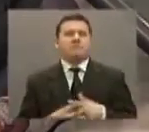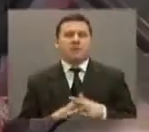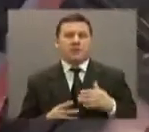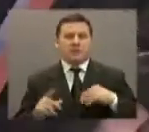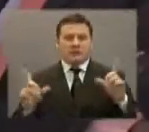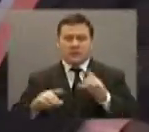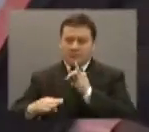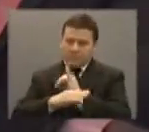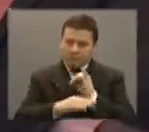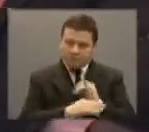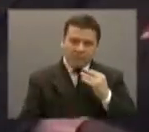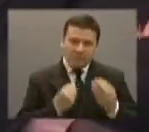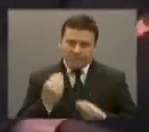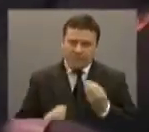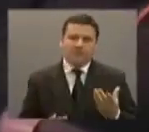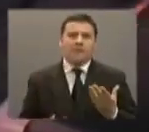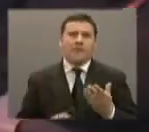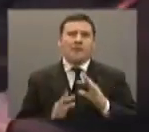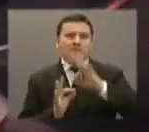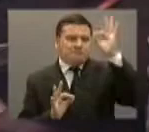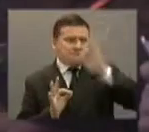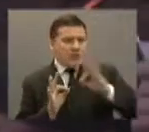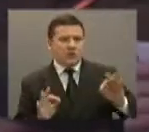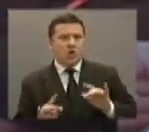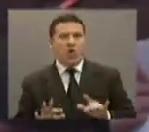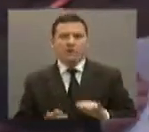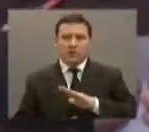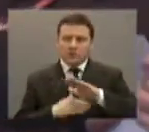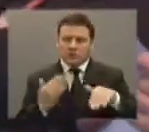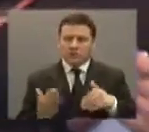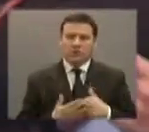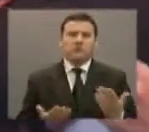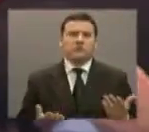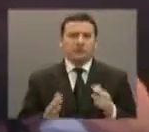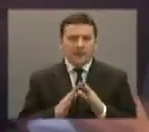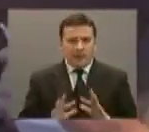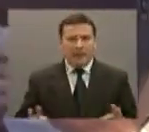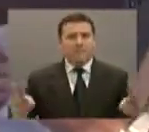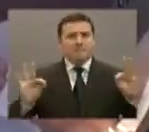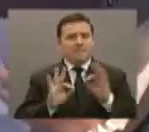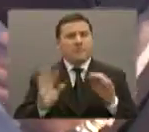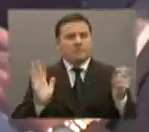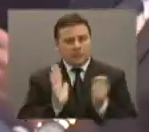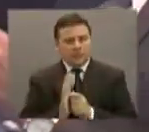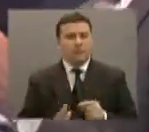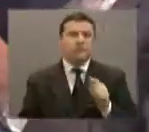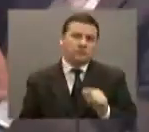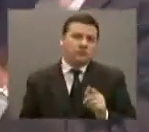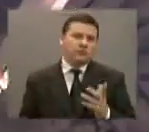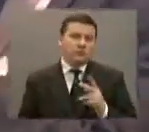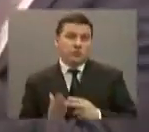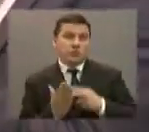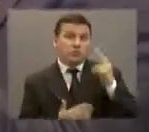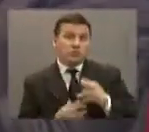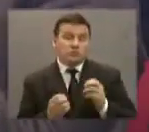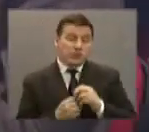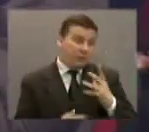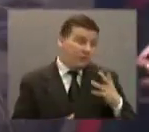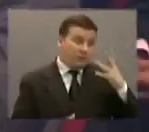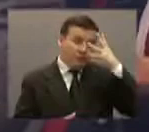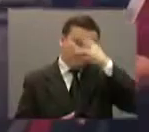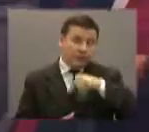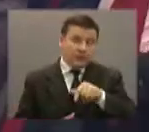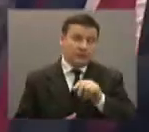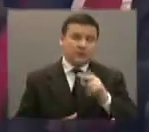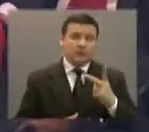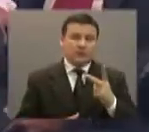de nuestro programa institucional estamos yendo a las regiones las oficinas regionales van a ser muy importantes para eso y ese será un proyecto de los más bonitos de este